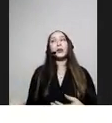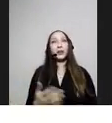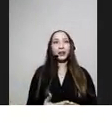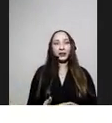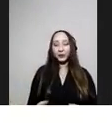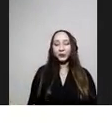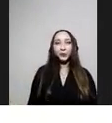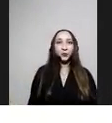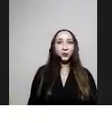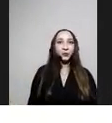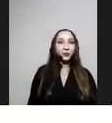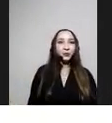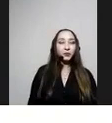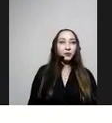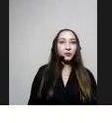puede revertir.